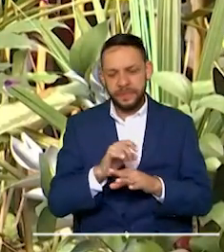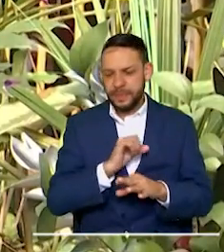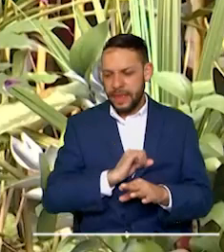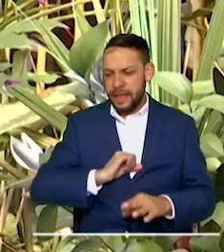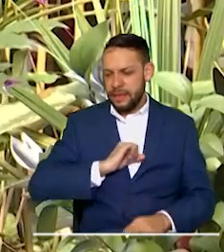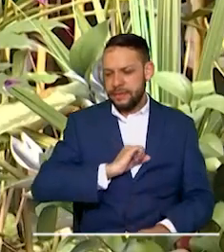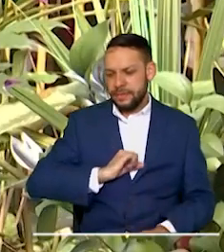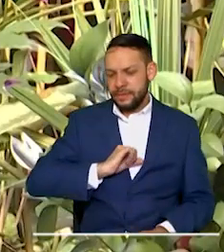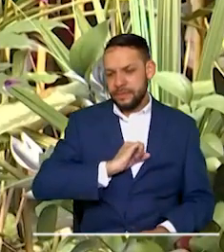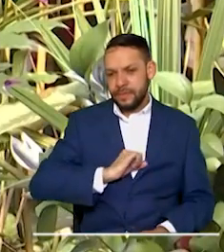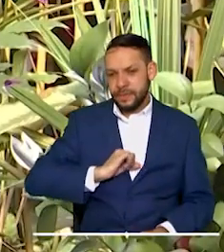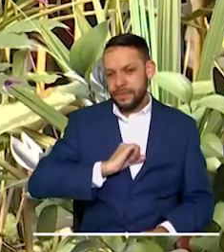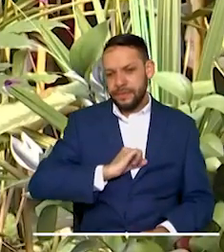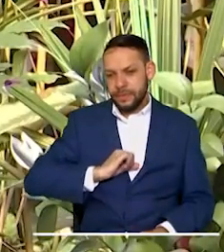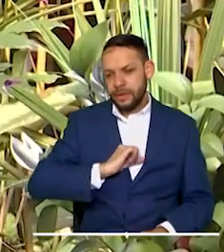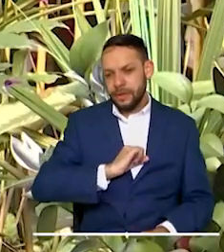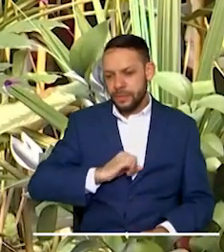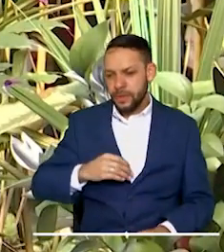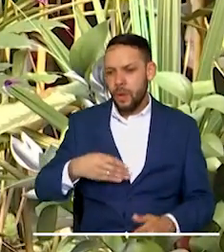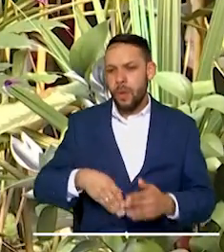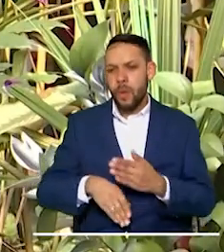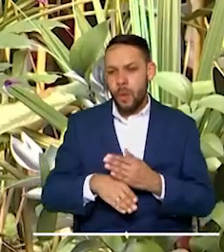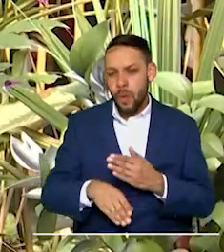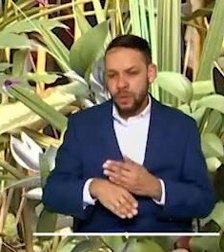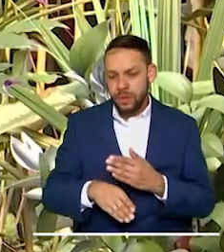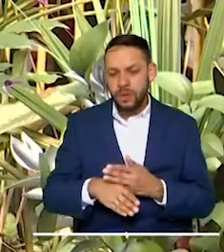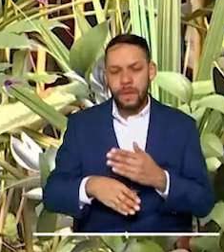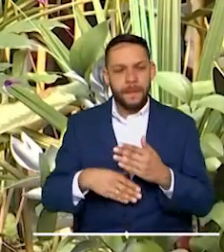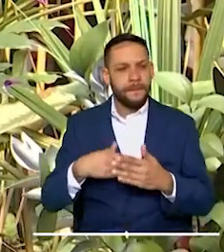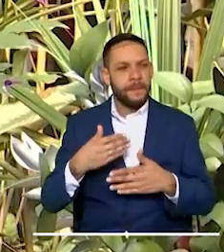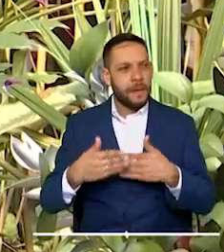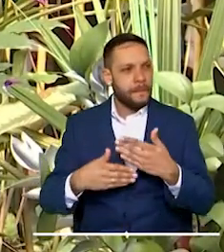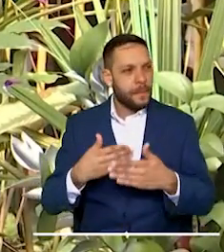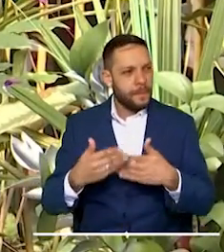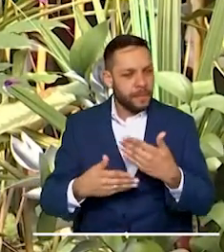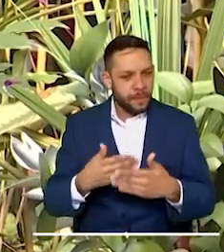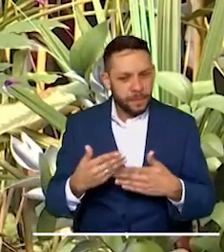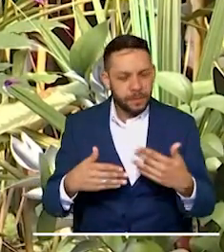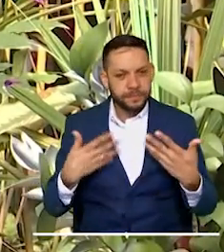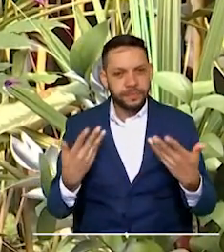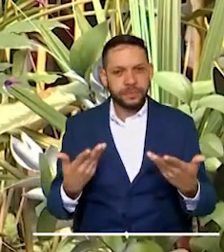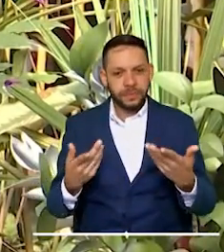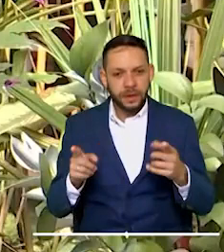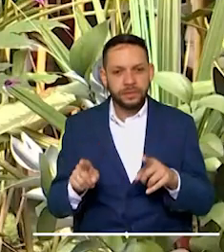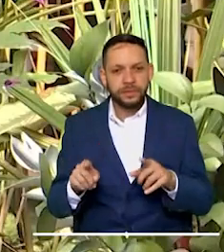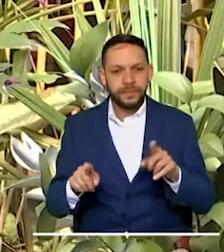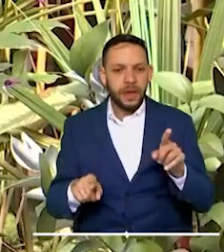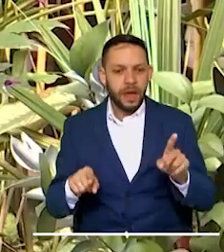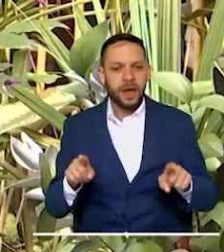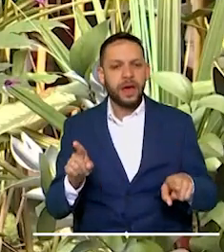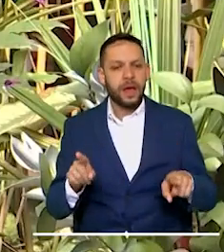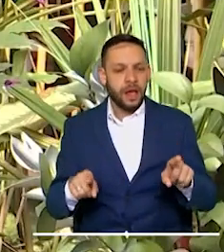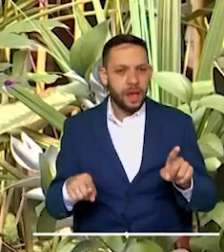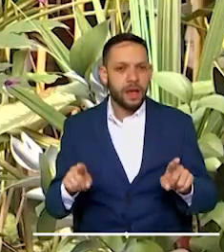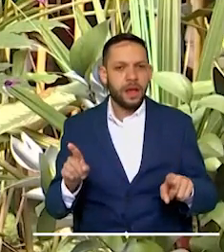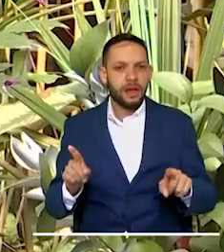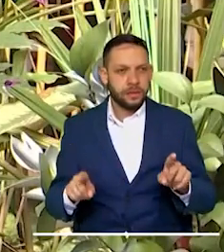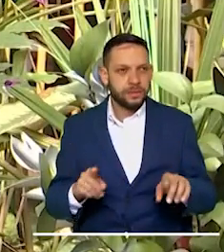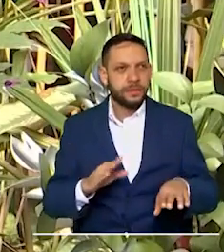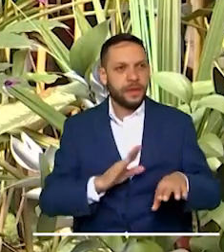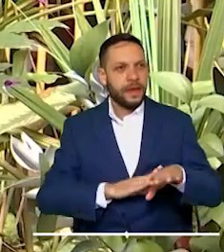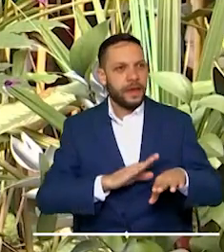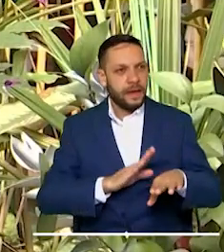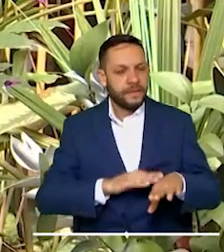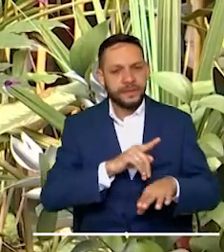ya mucho más avanzado, más complejo, y que se hace cuando hay algunos signos muy específicos del